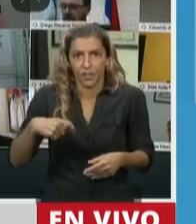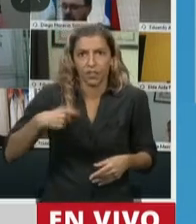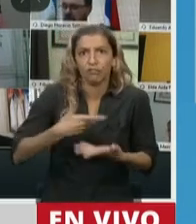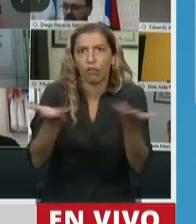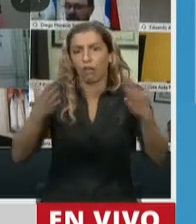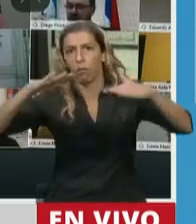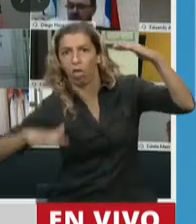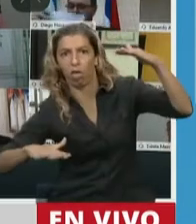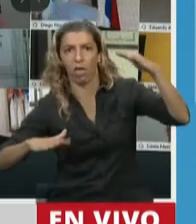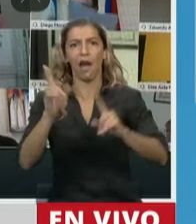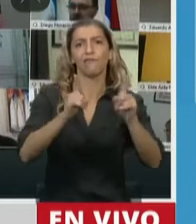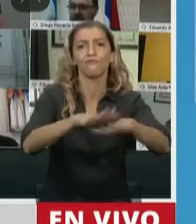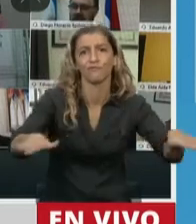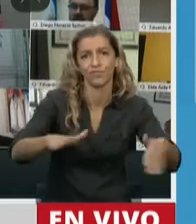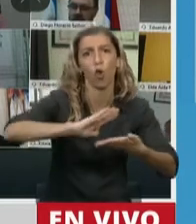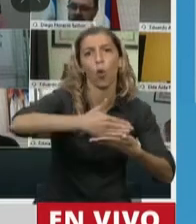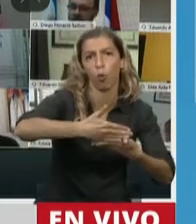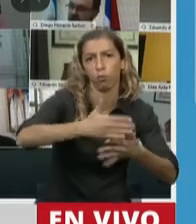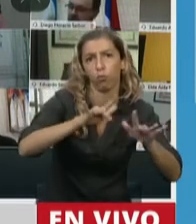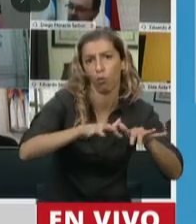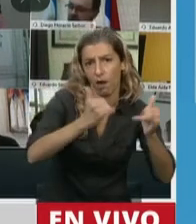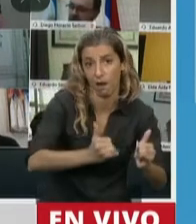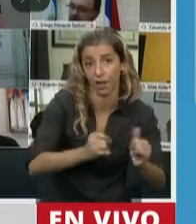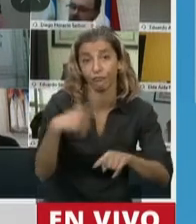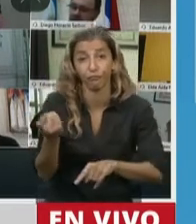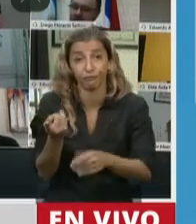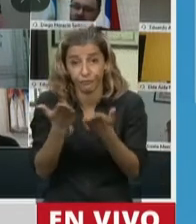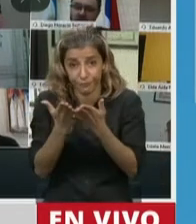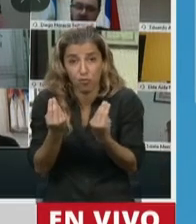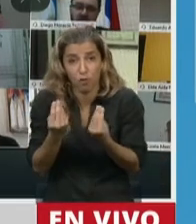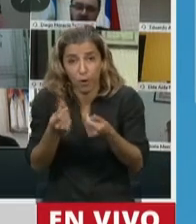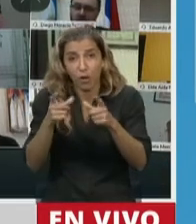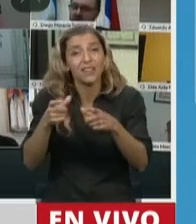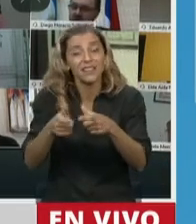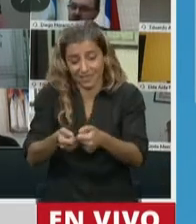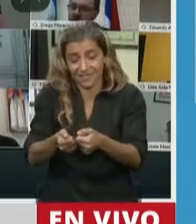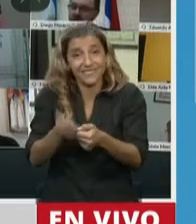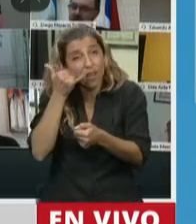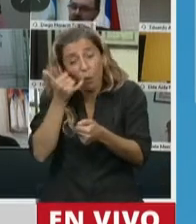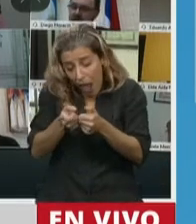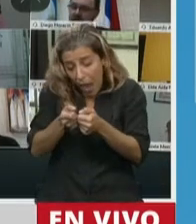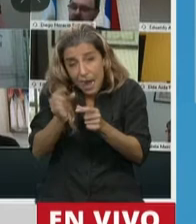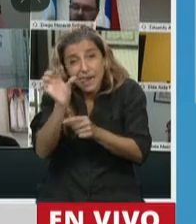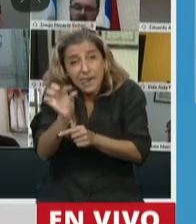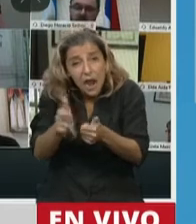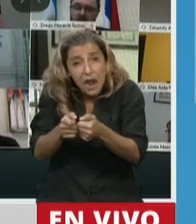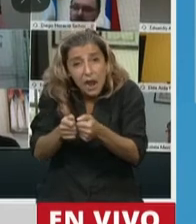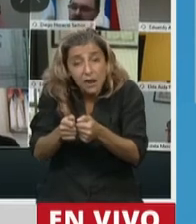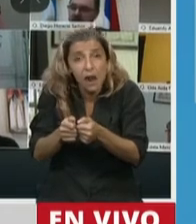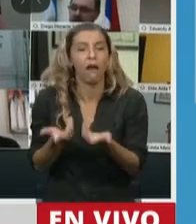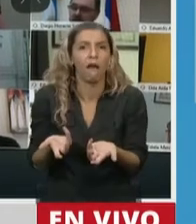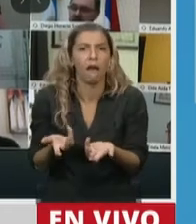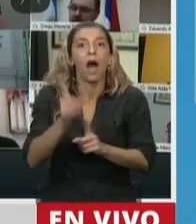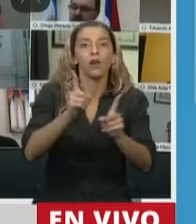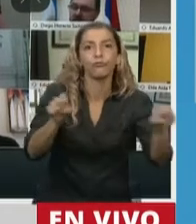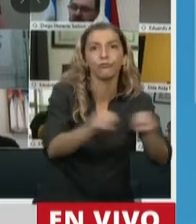estudian con la computadora, hay chicos que estudian en un celular así de chiquitito, hay chicos que tienen conectividad, otros que no, otros en su